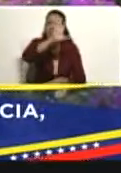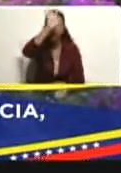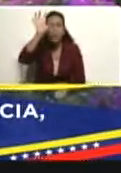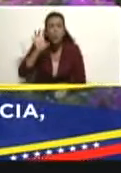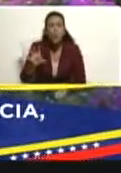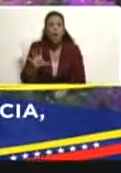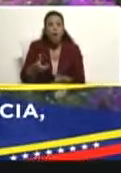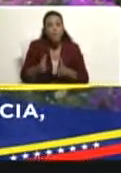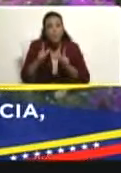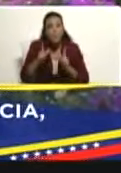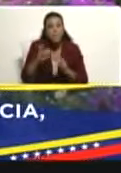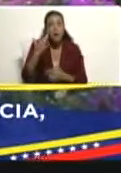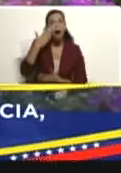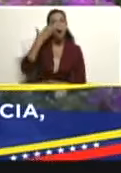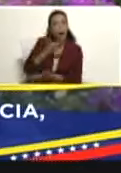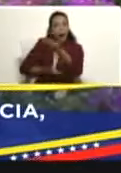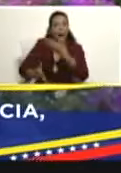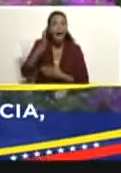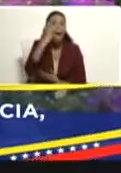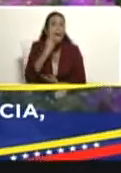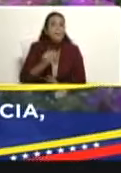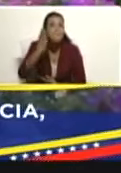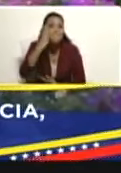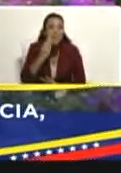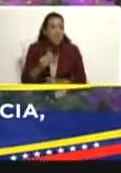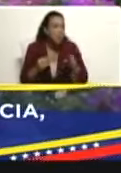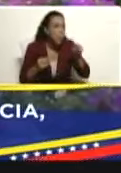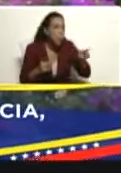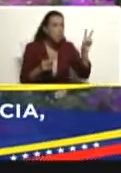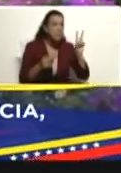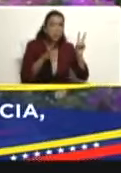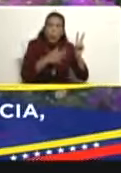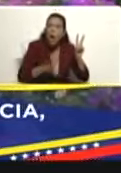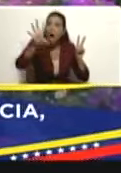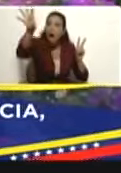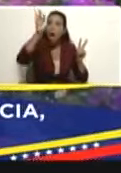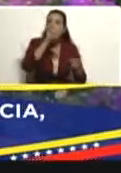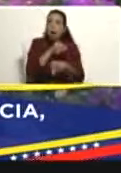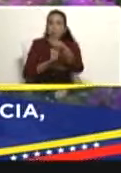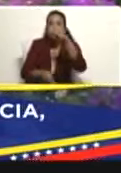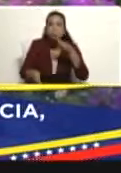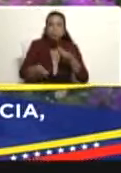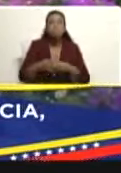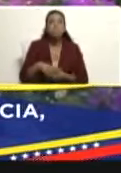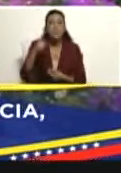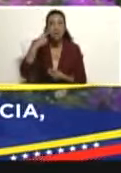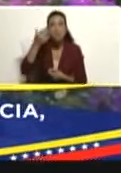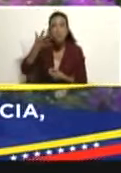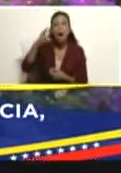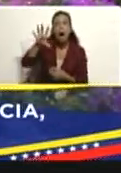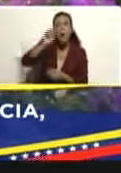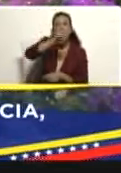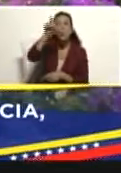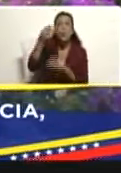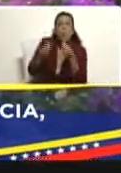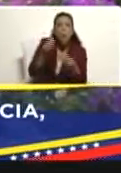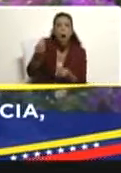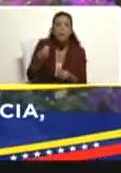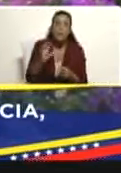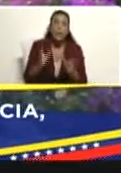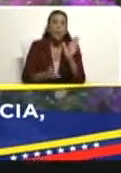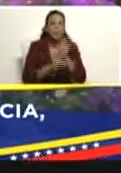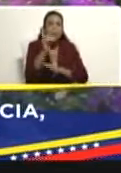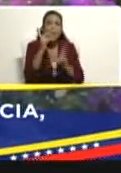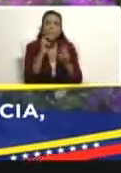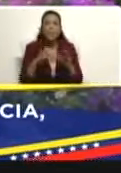que nos permitan el intercambio y la transferencia tecnológica, pero también la apropiación social en ese intercambio. Ahí tenemos agenda